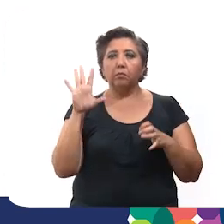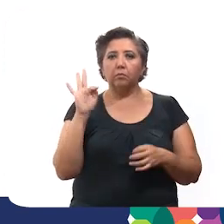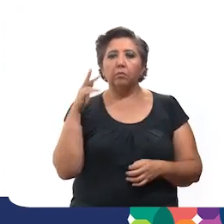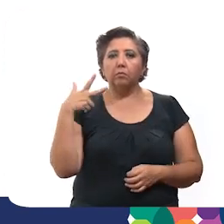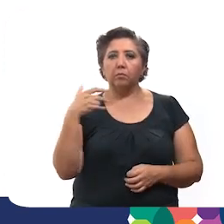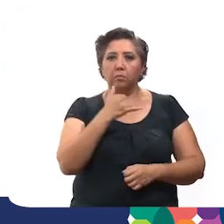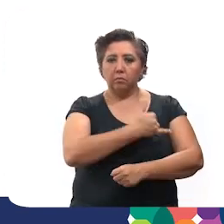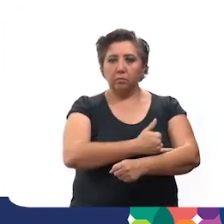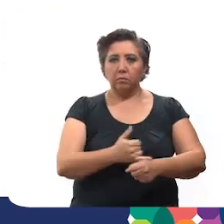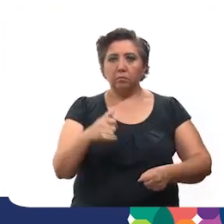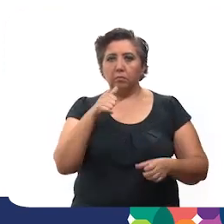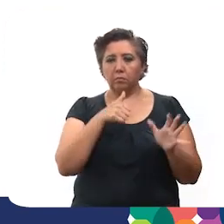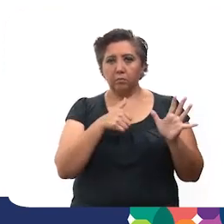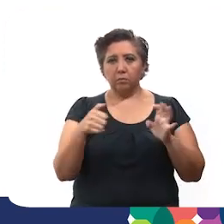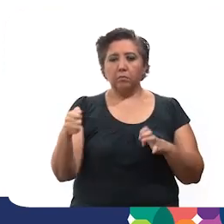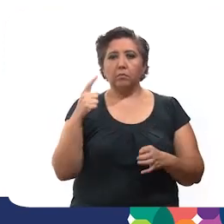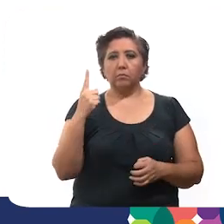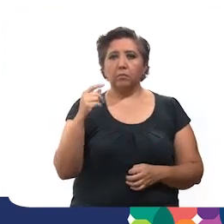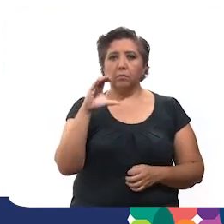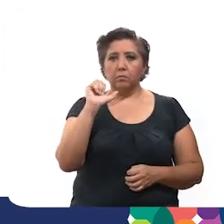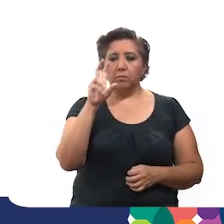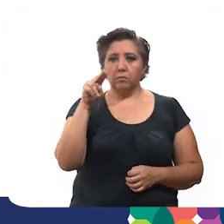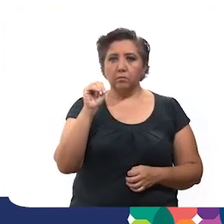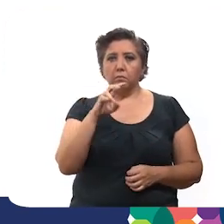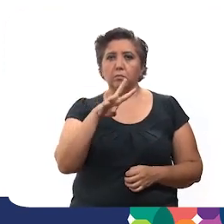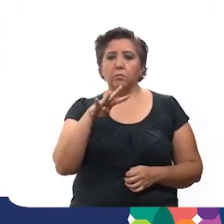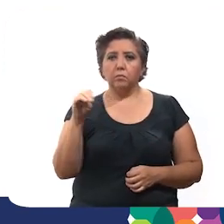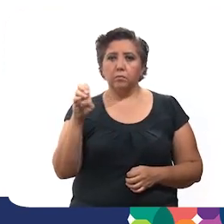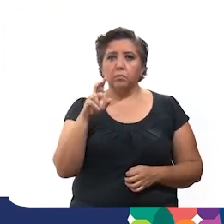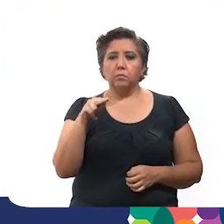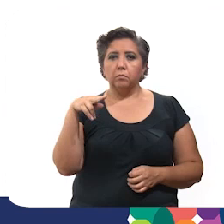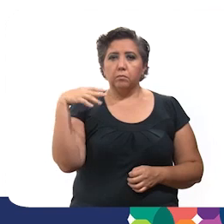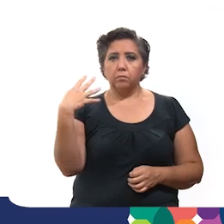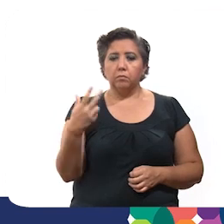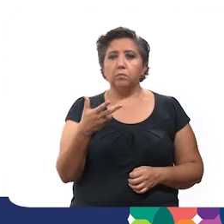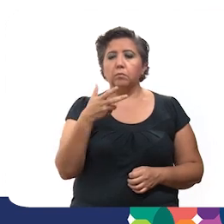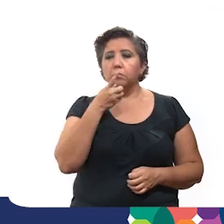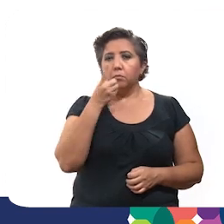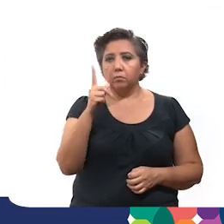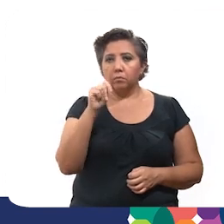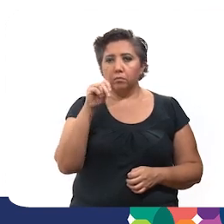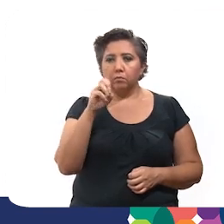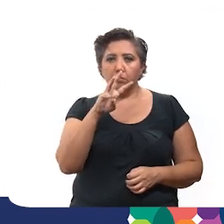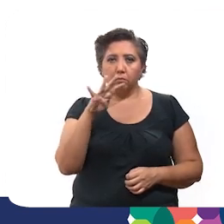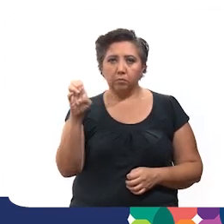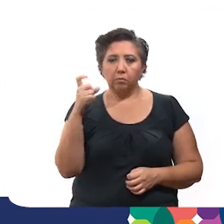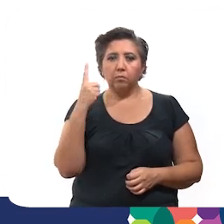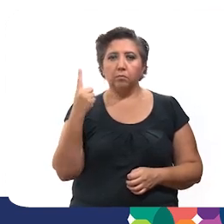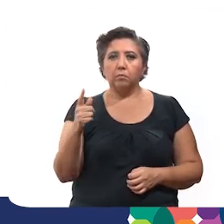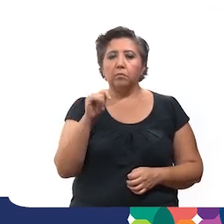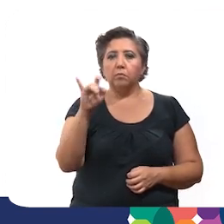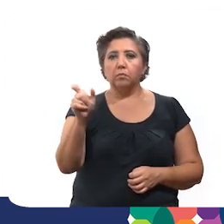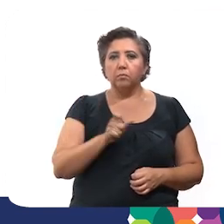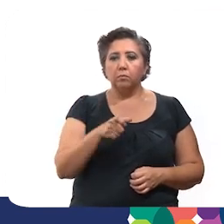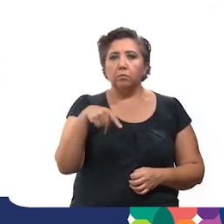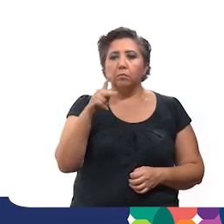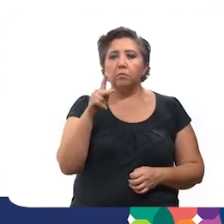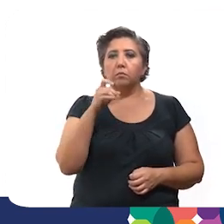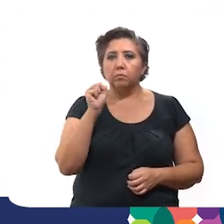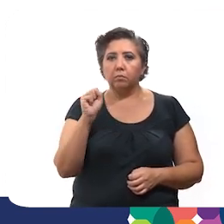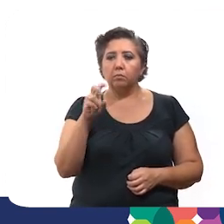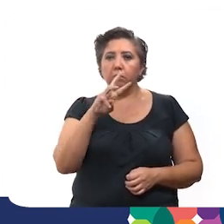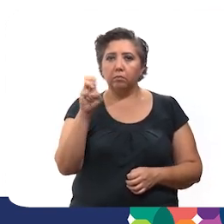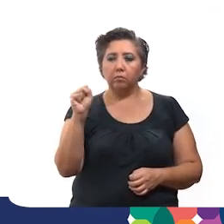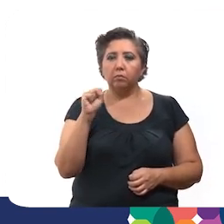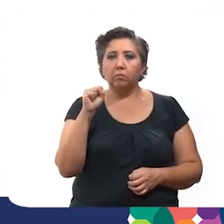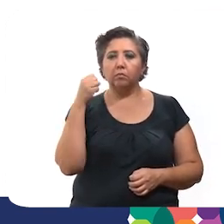648, Izamal 601, Acanqué 488, Peto 401, Tixcococ